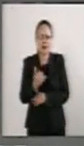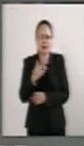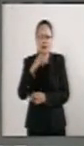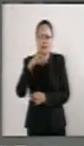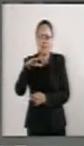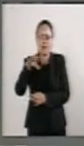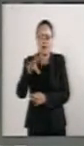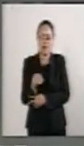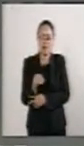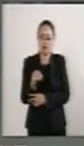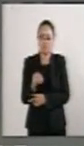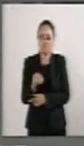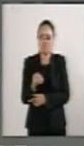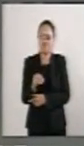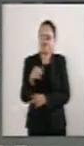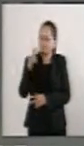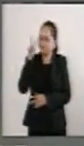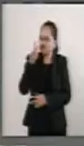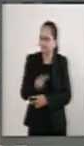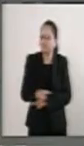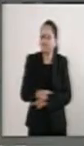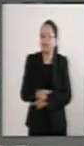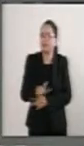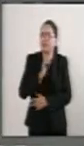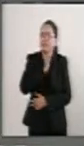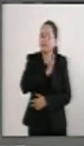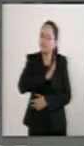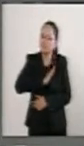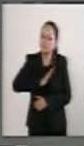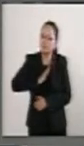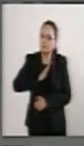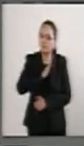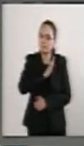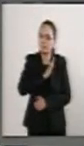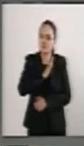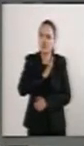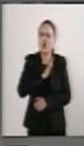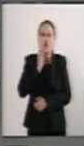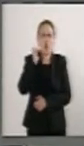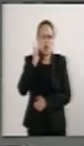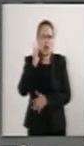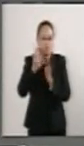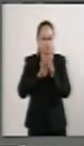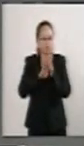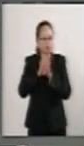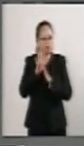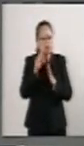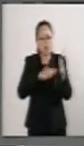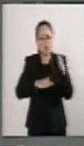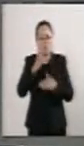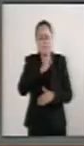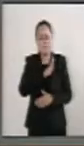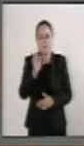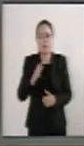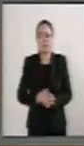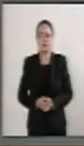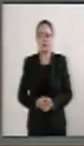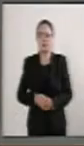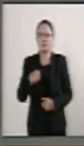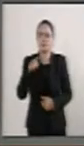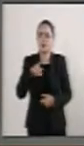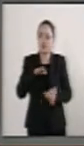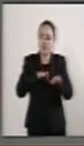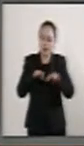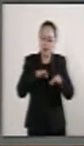más amplia felicitación y nuestros deseos de éxito. Has hecho un gran